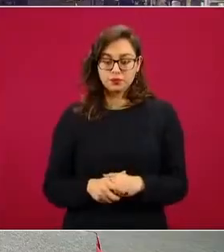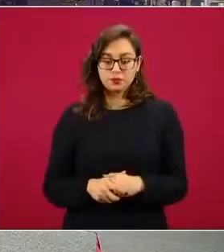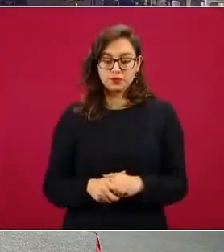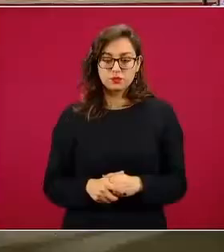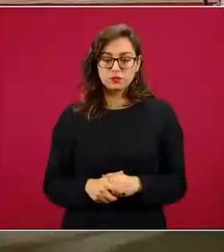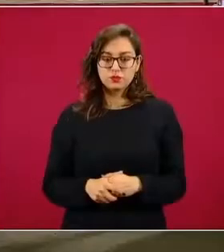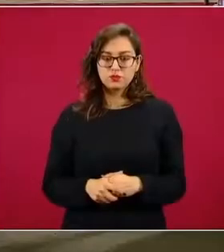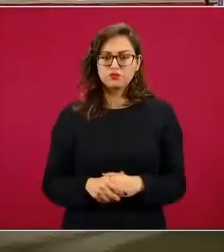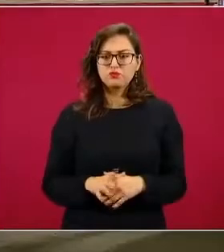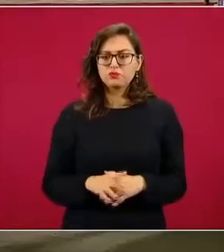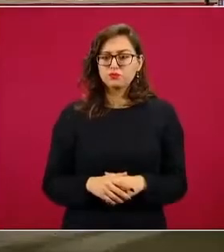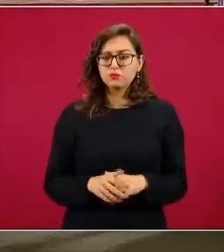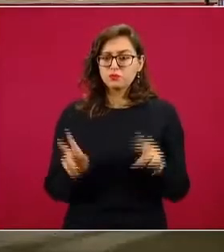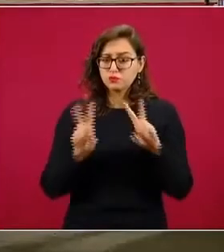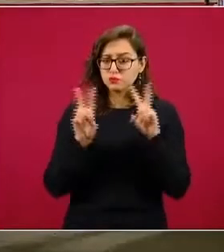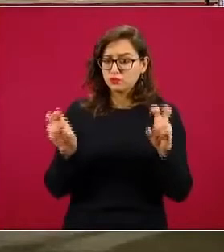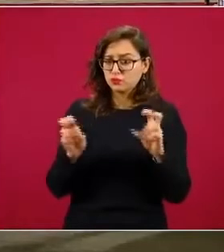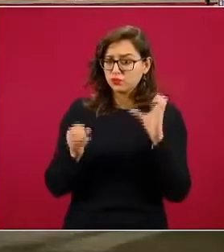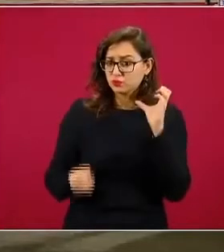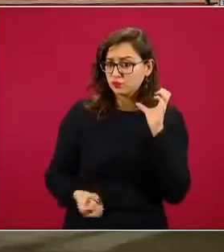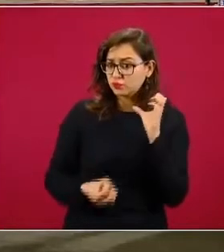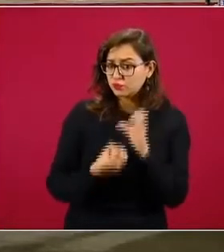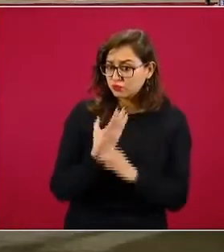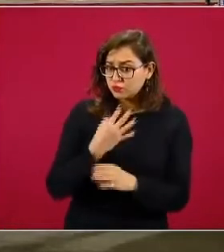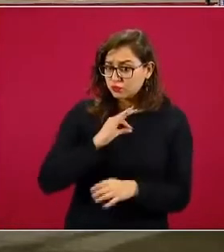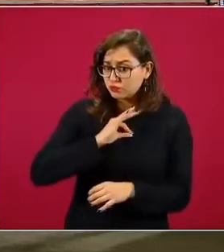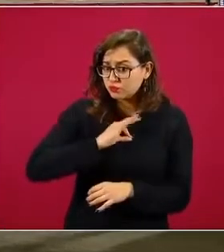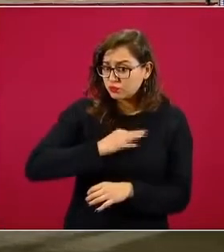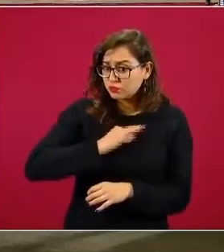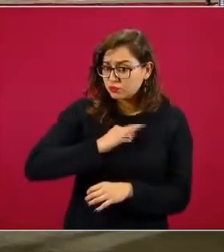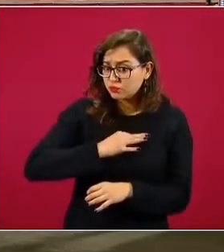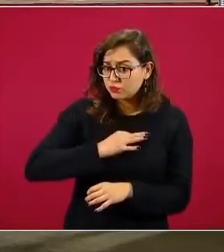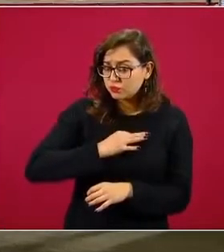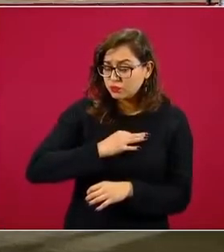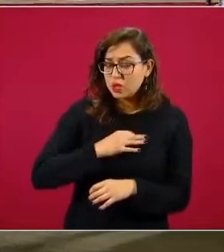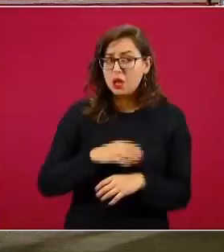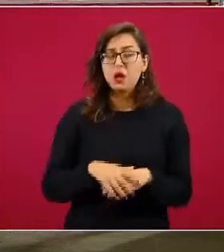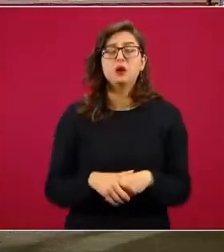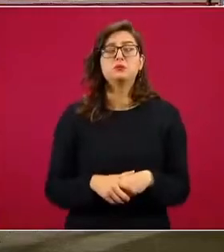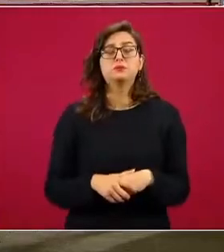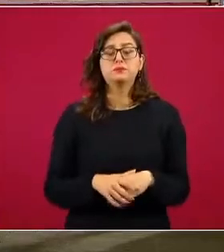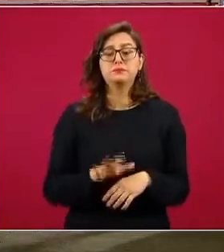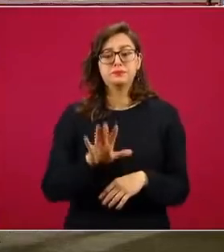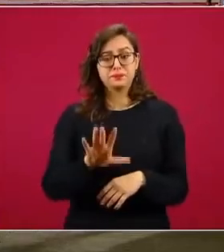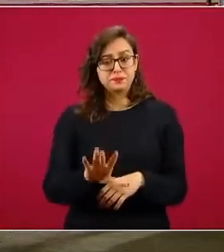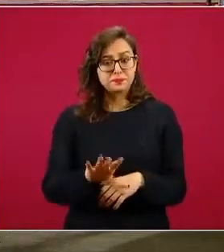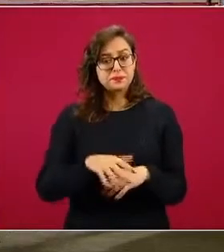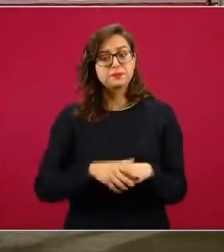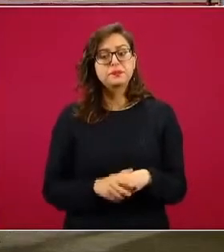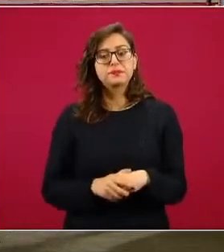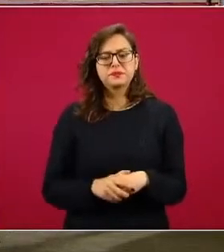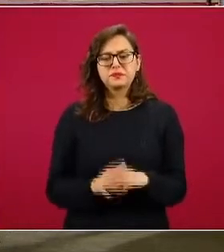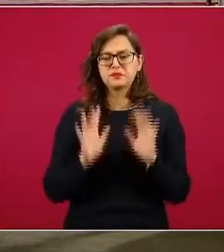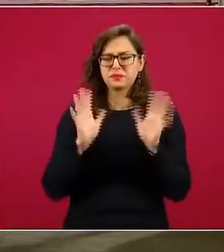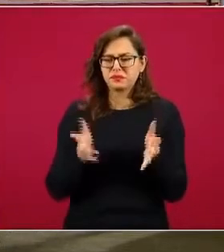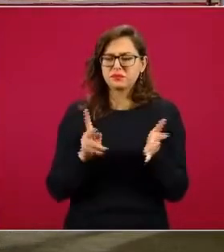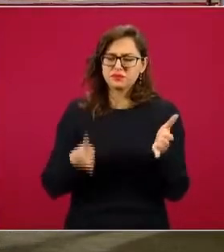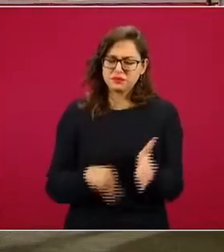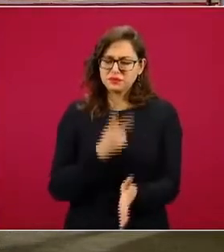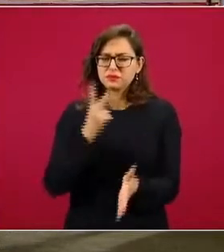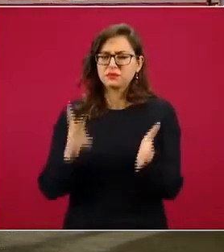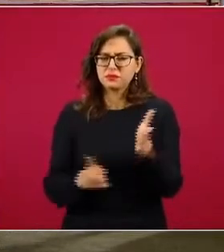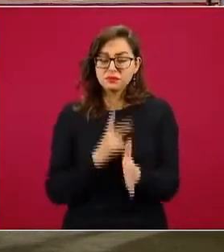Sobre nuevas cepas, detenerlas y las implicaciones que puede tener. Hemos también comentado esto en varias